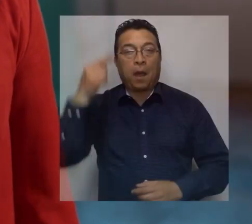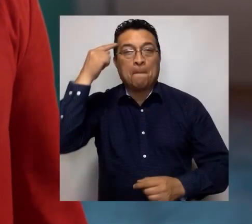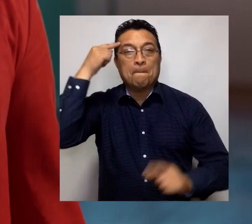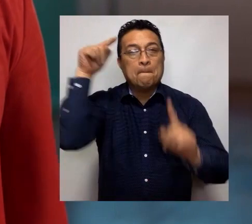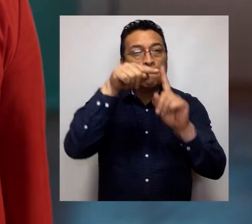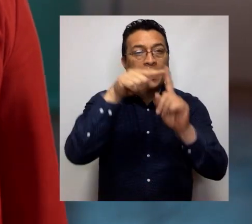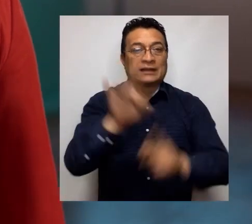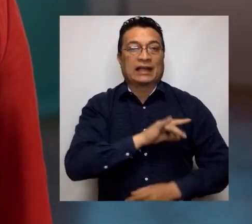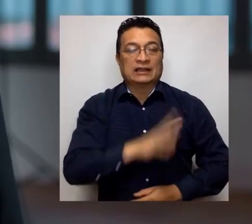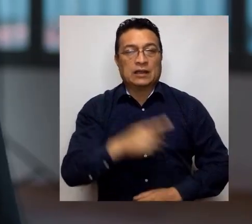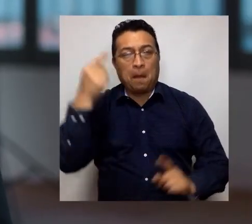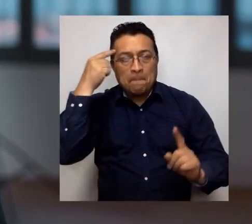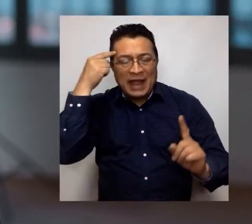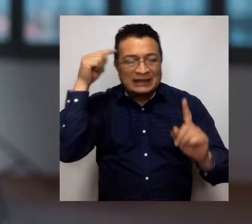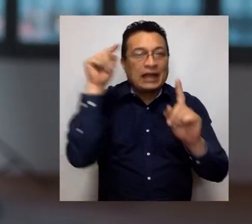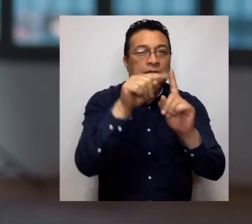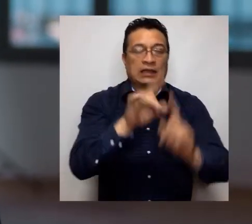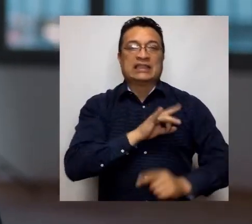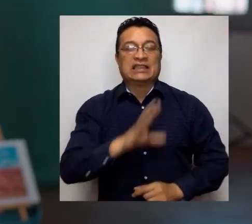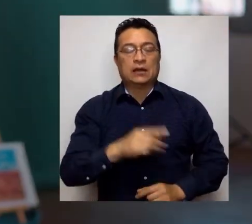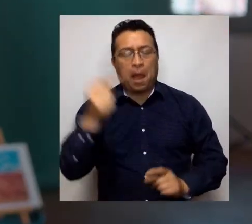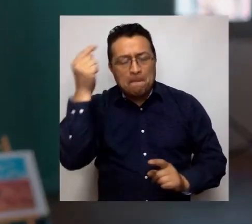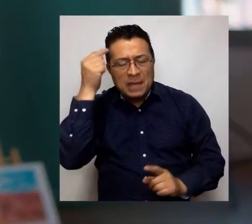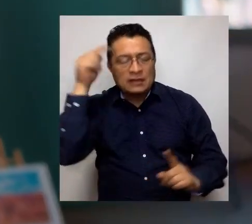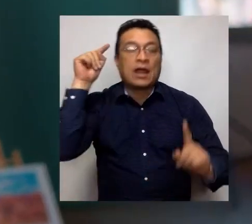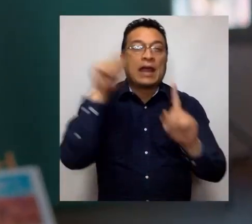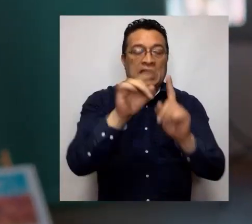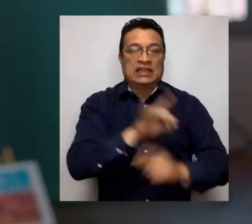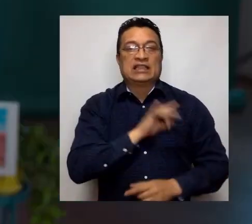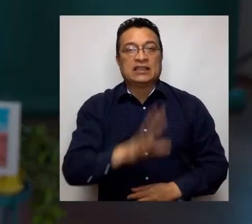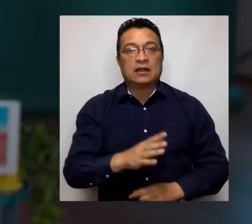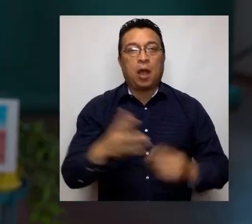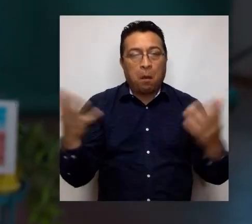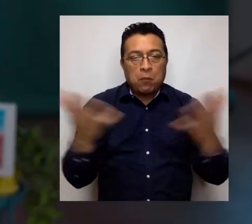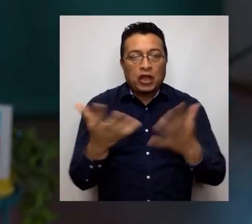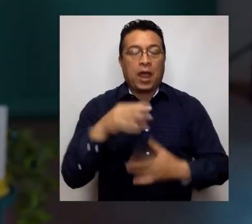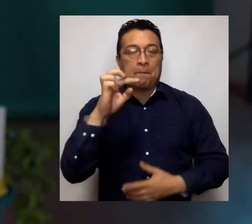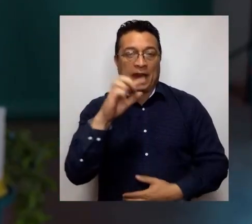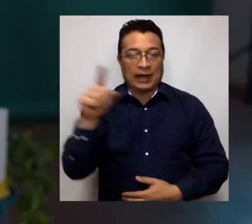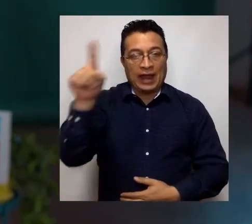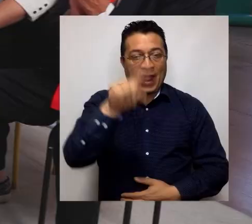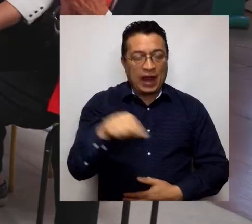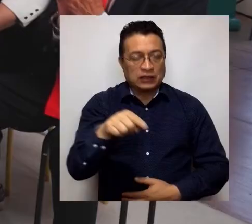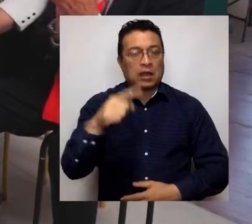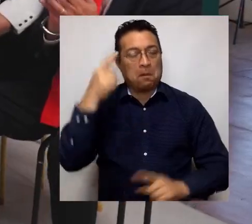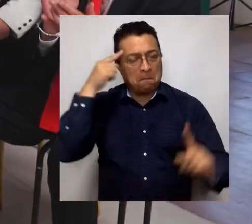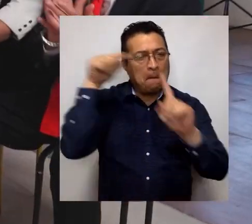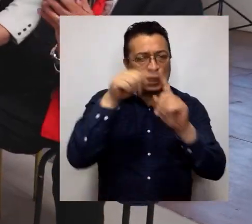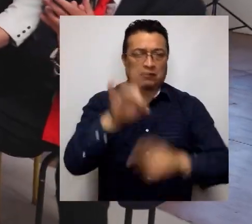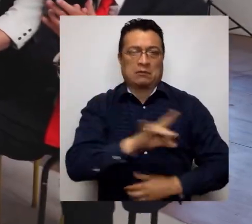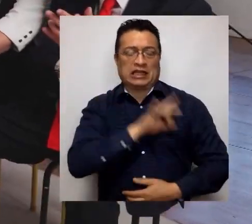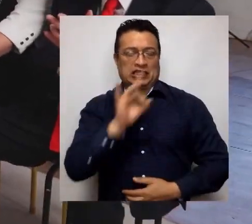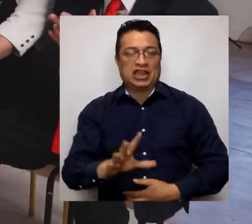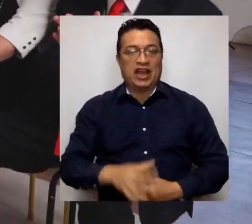piensa en Chile piensa en Chile pienso en Chile porque el partido socialista